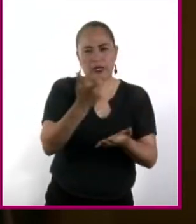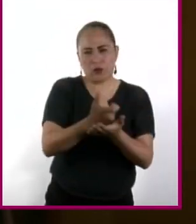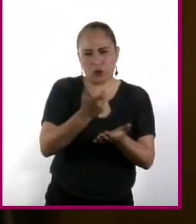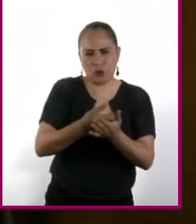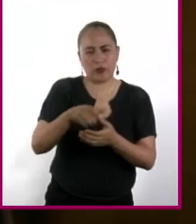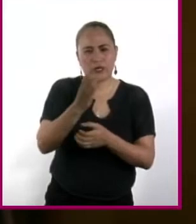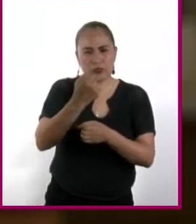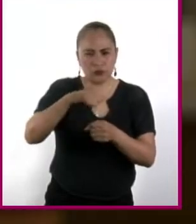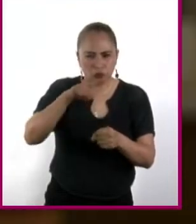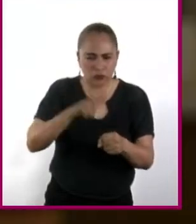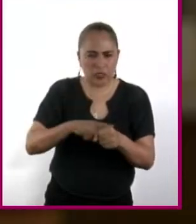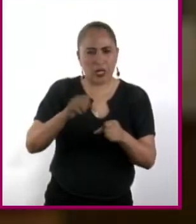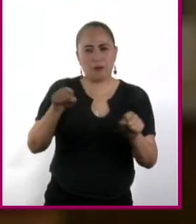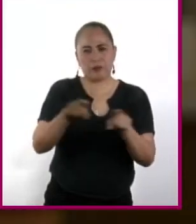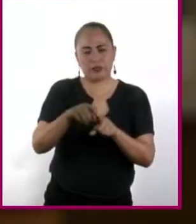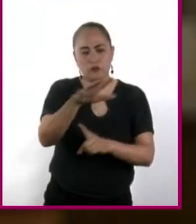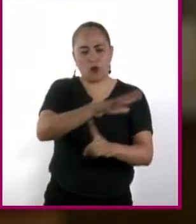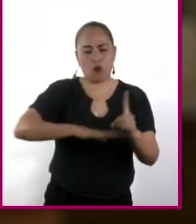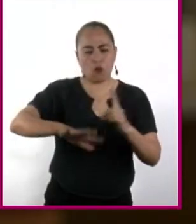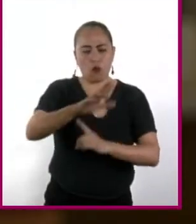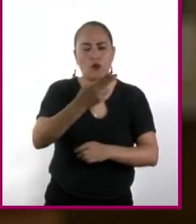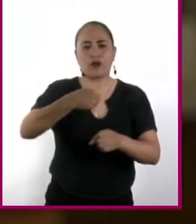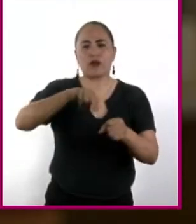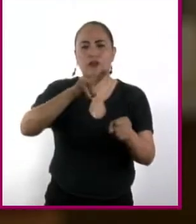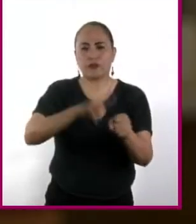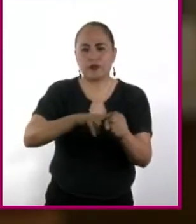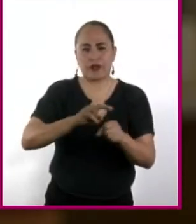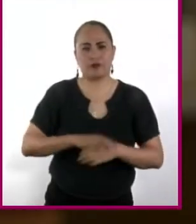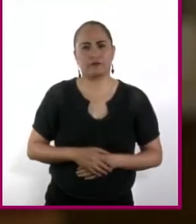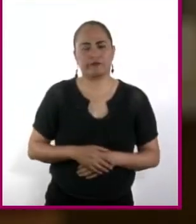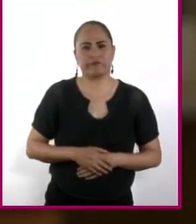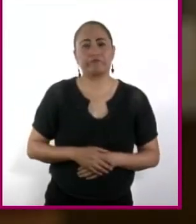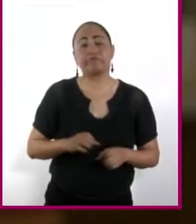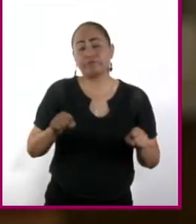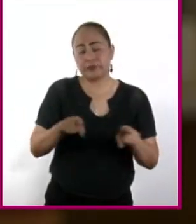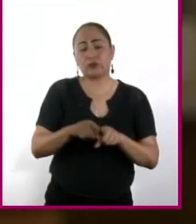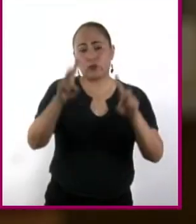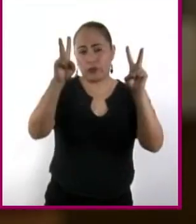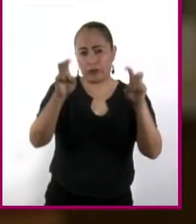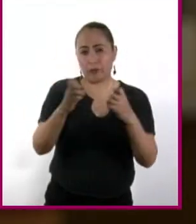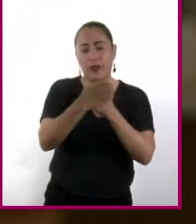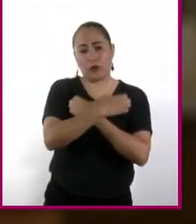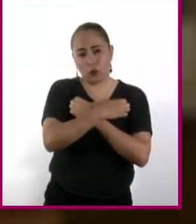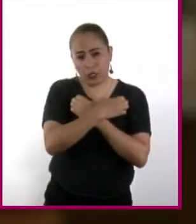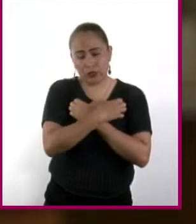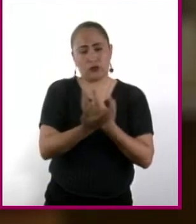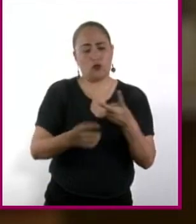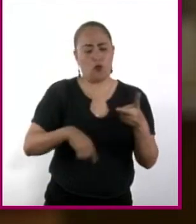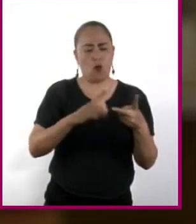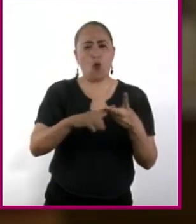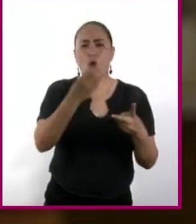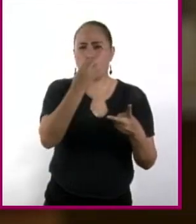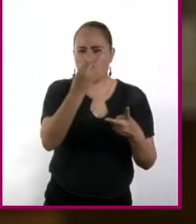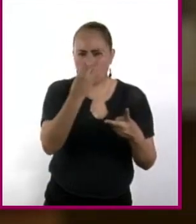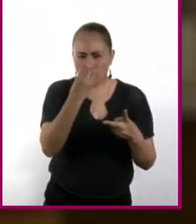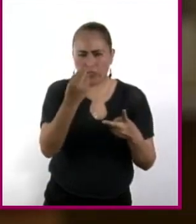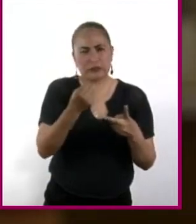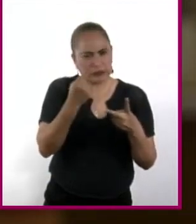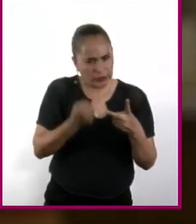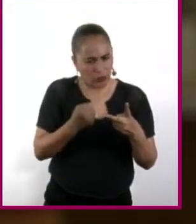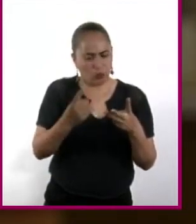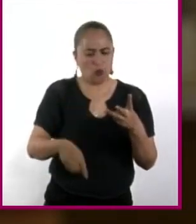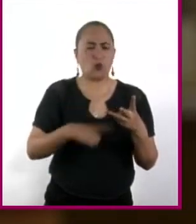sociales y ambientales. Tratan aspectos cruciales en materia de educación, seguridad alimentaria, provisión de